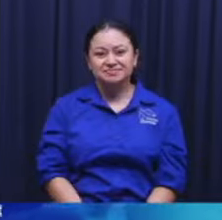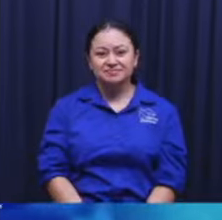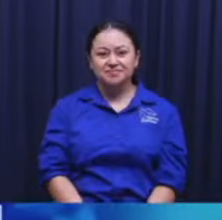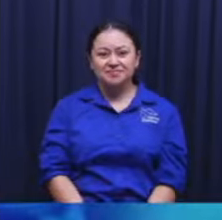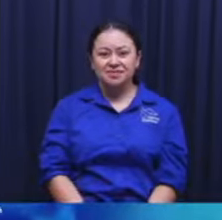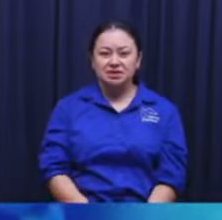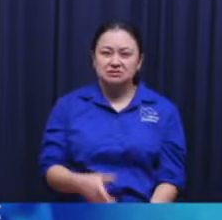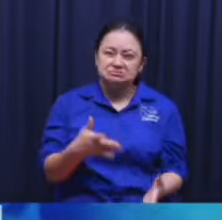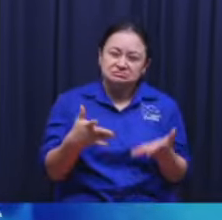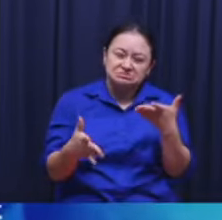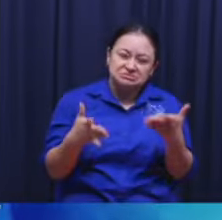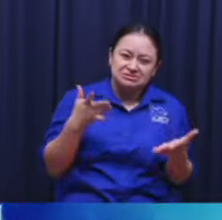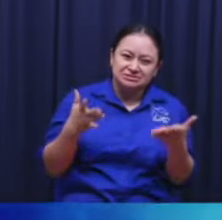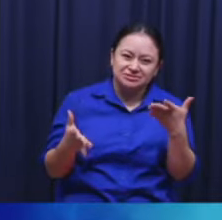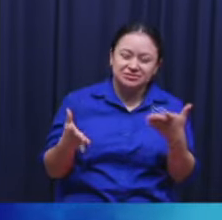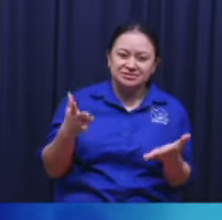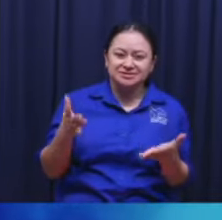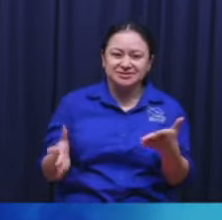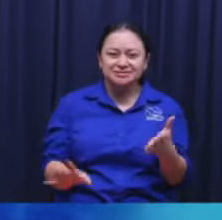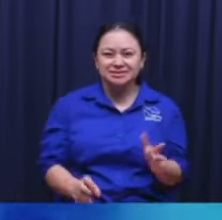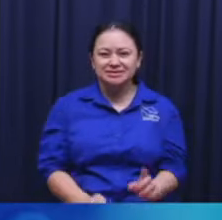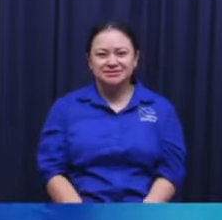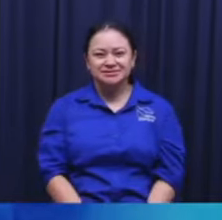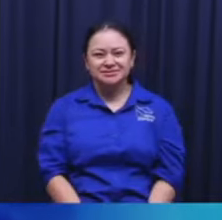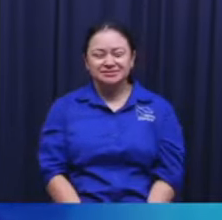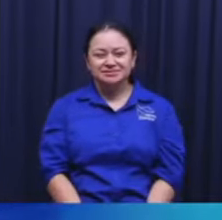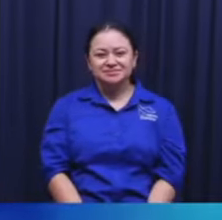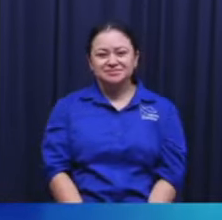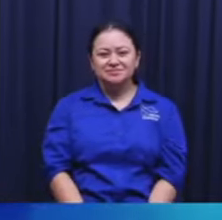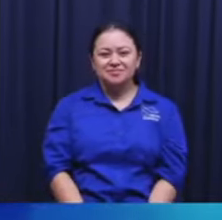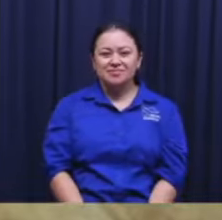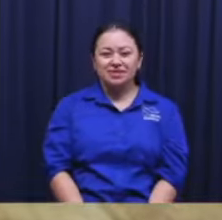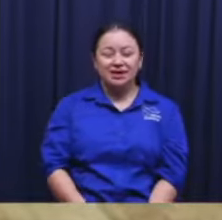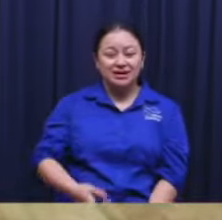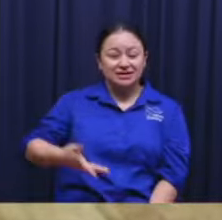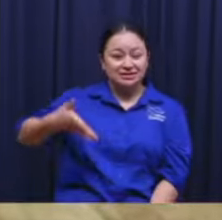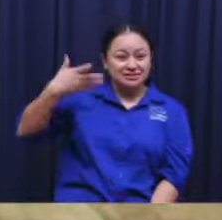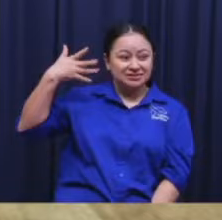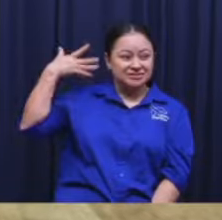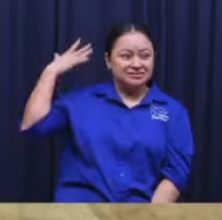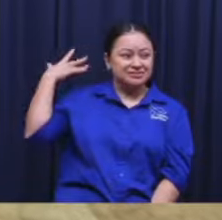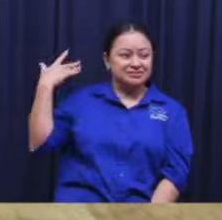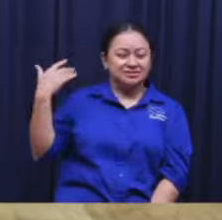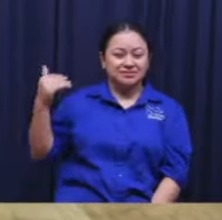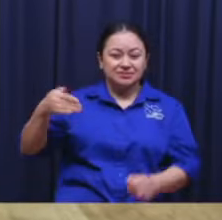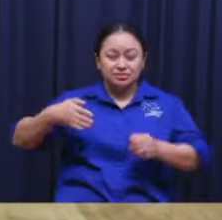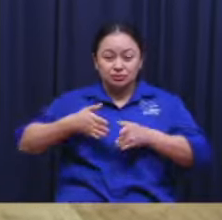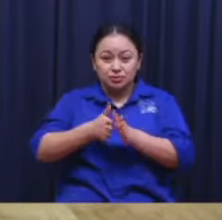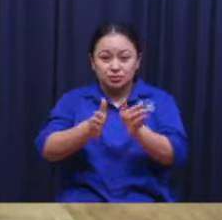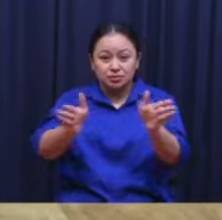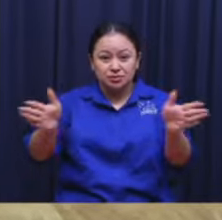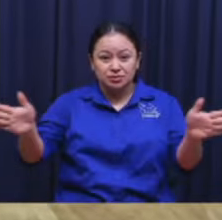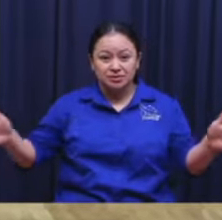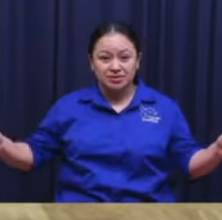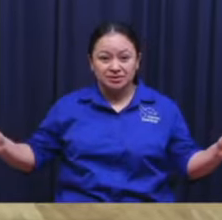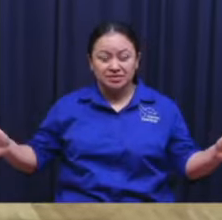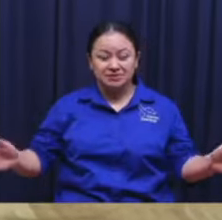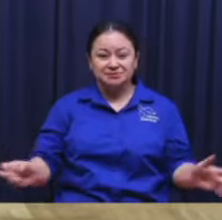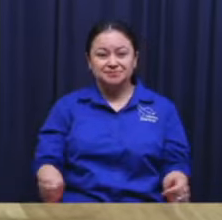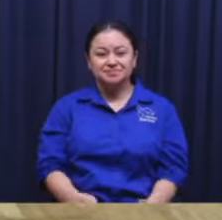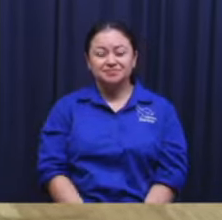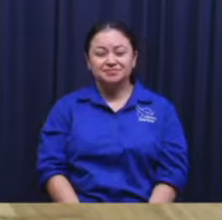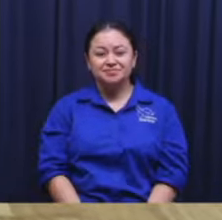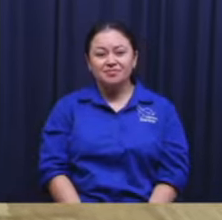quizá desde octubre del año anterior, como que si nos hubiéramos parado en la bicicleta y le dimos el